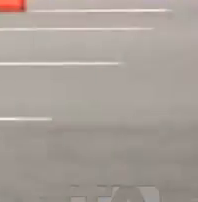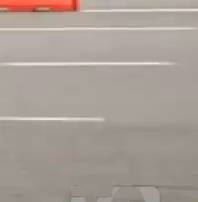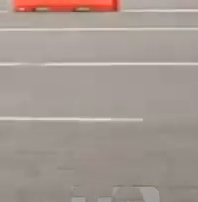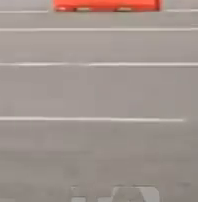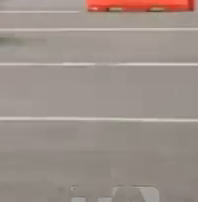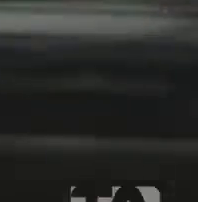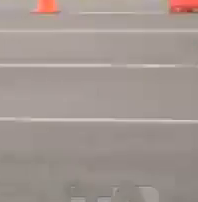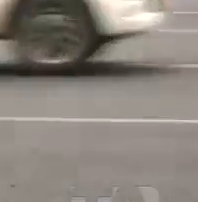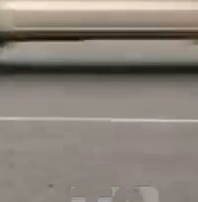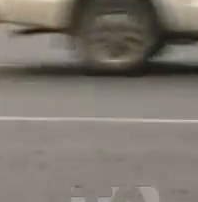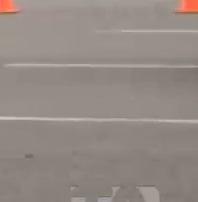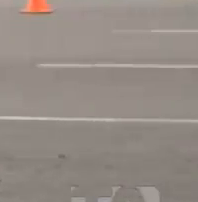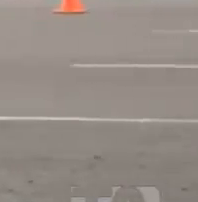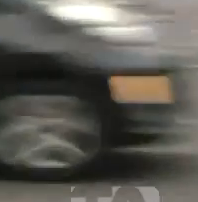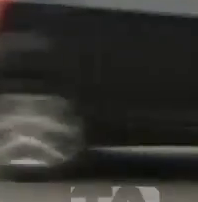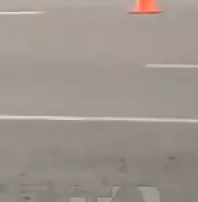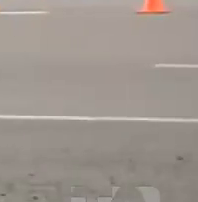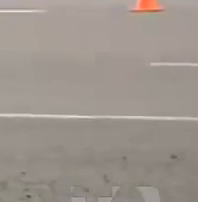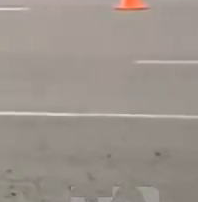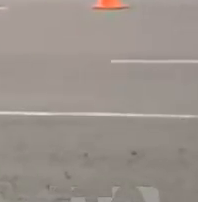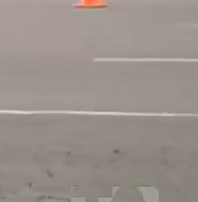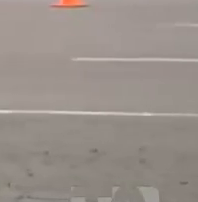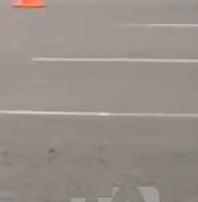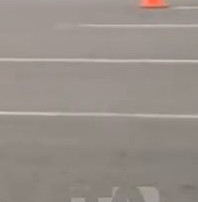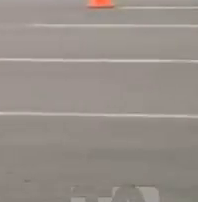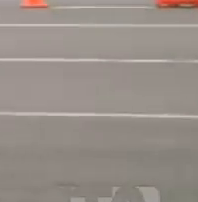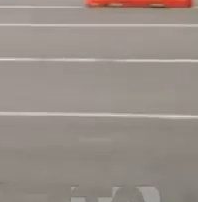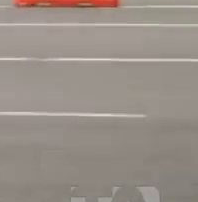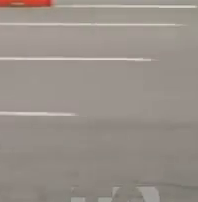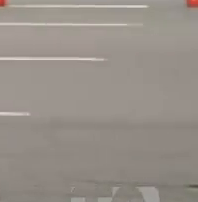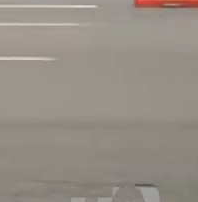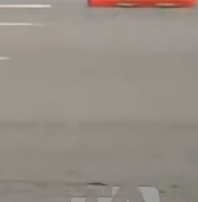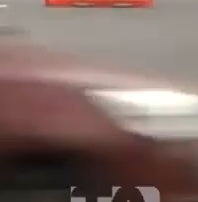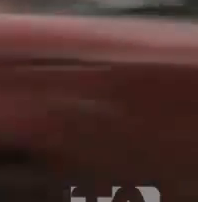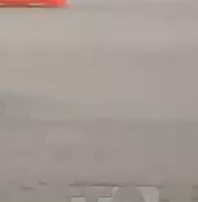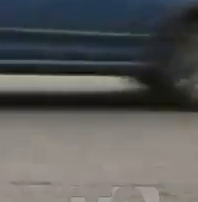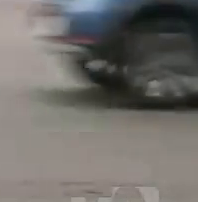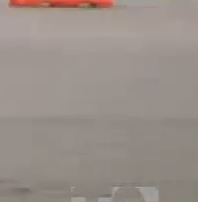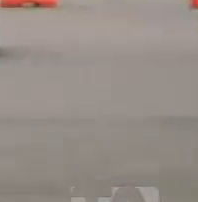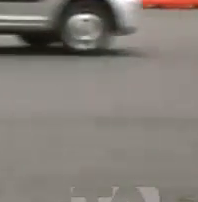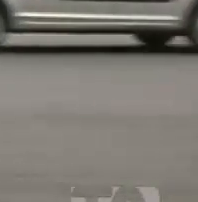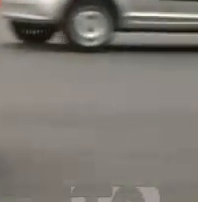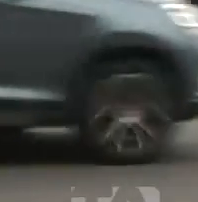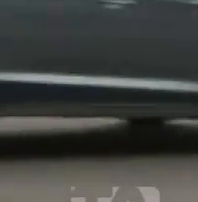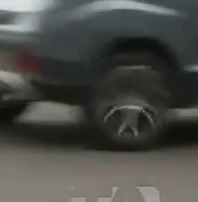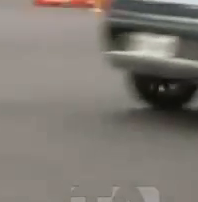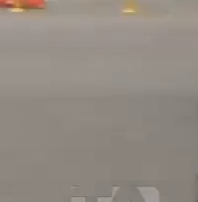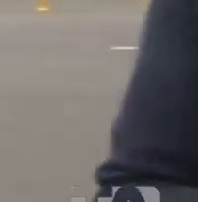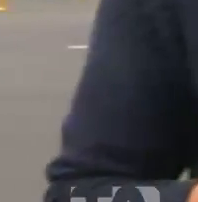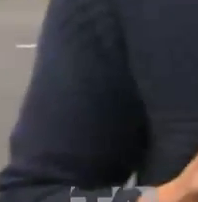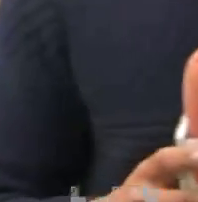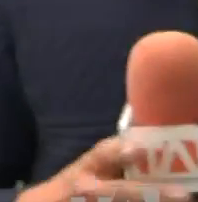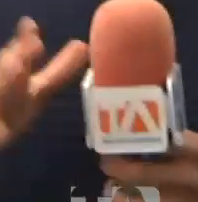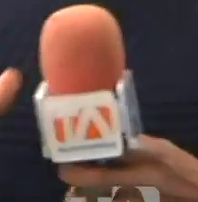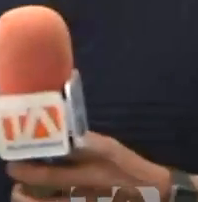la capital a realizar todas sus labores. Nosotros nos estamos dirigiendo hacia la unidad educativa Jacques Lacrosse, pues en esta